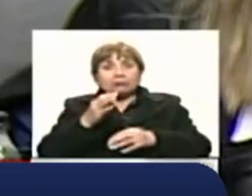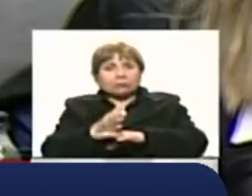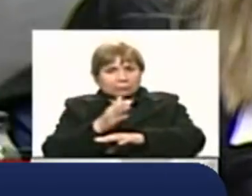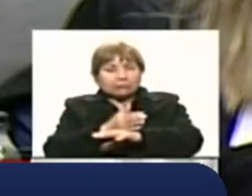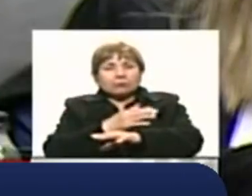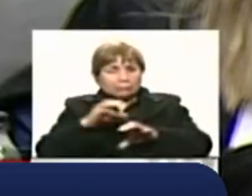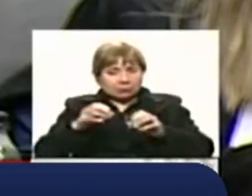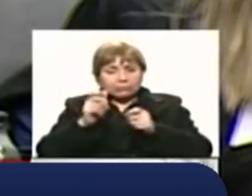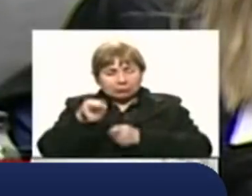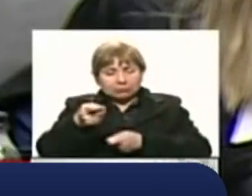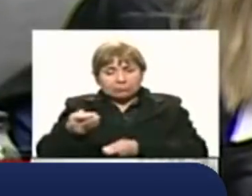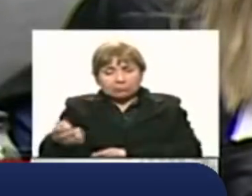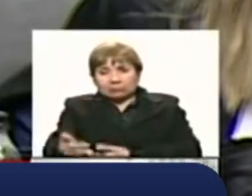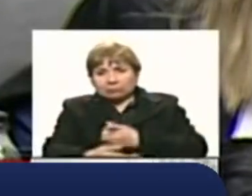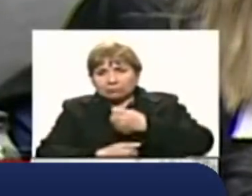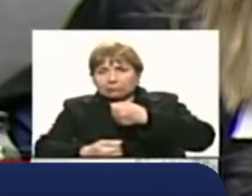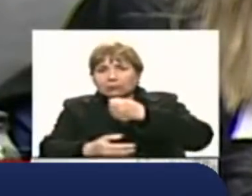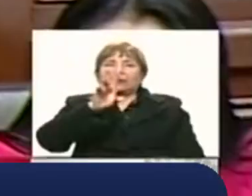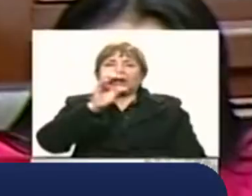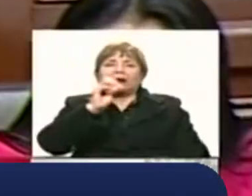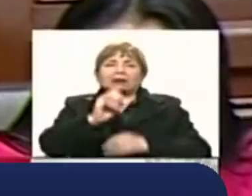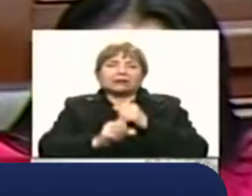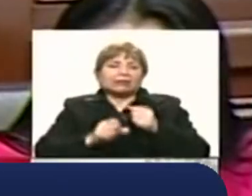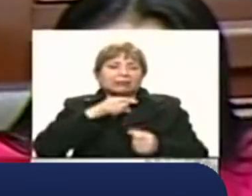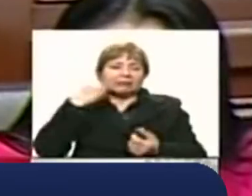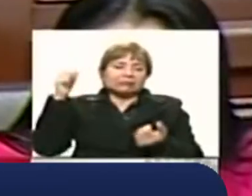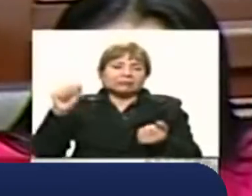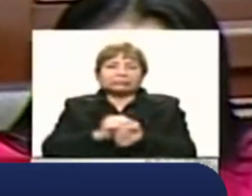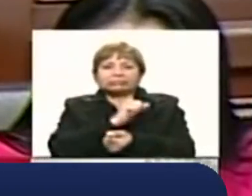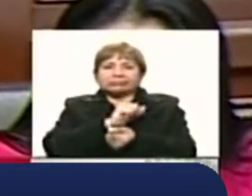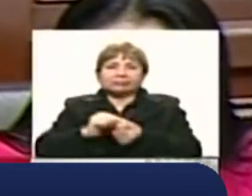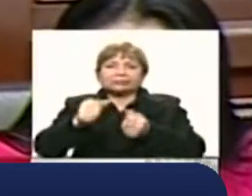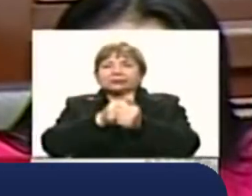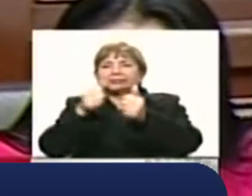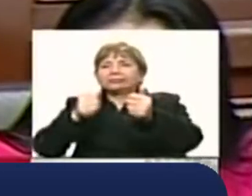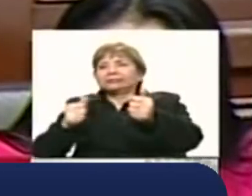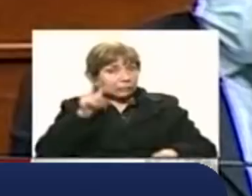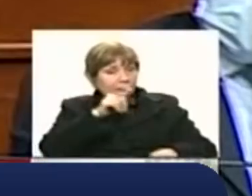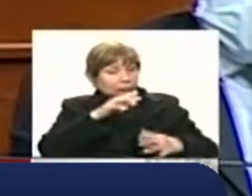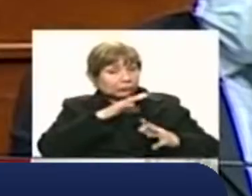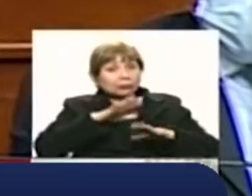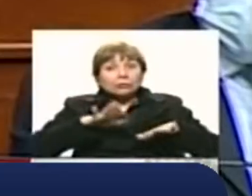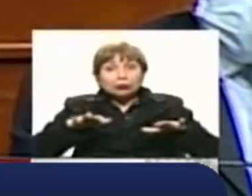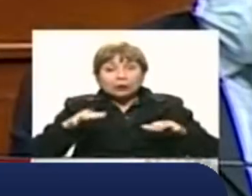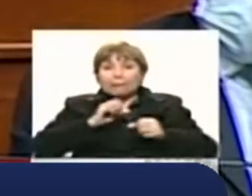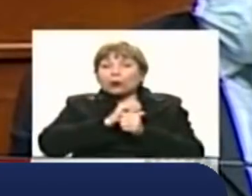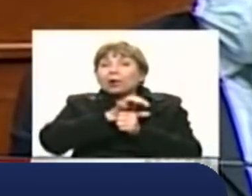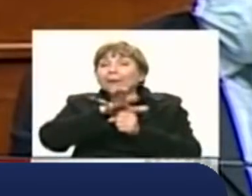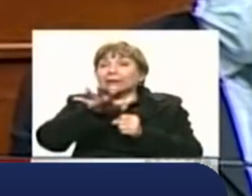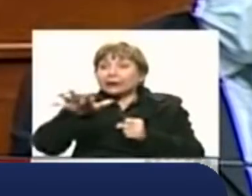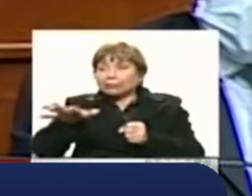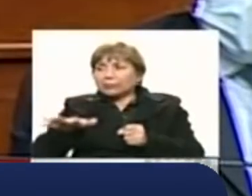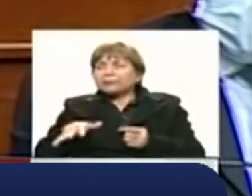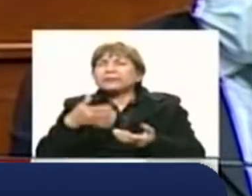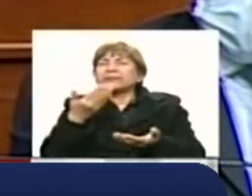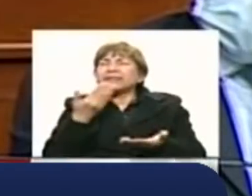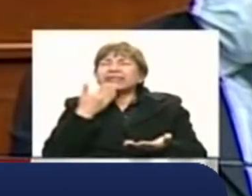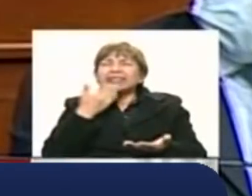en el momento del voto. Claro. Que el pero voto además es voto público, simple, ¿no? Votación simple, no es calificada, cosa que mayoría simple.